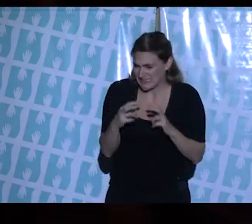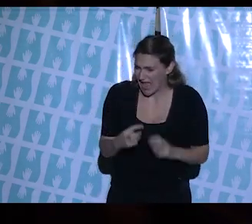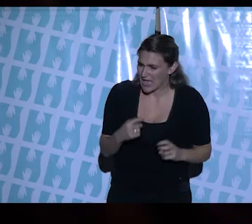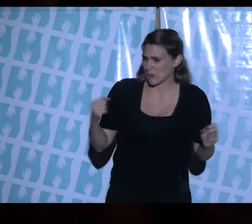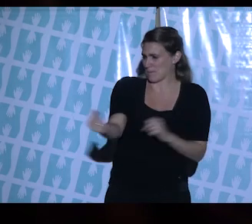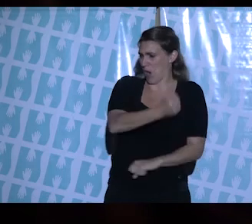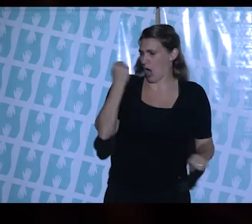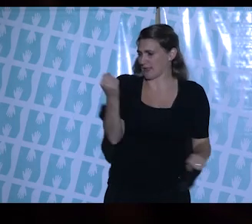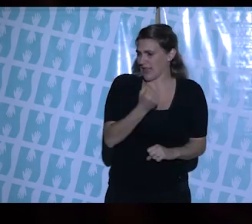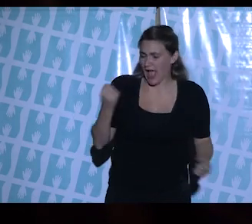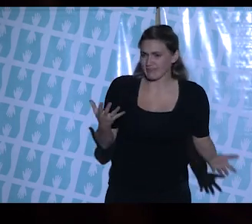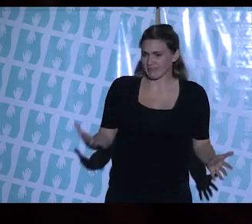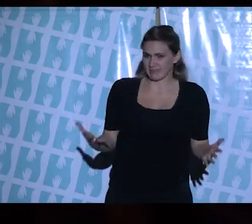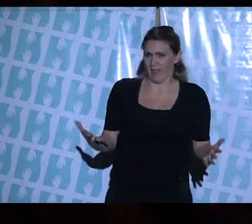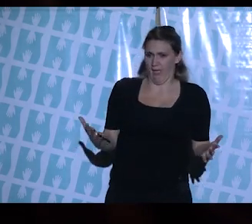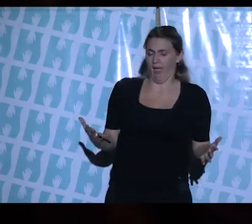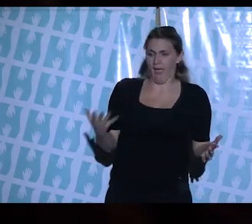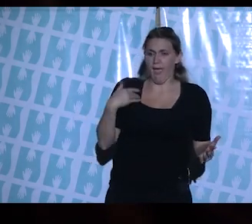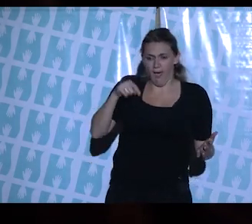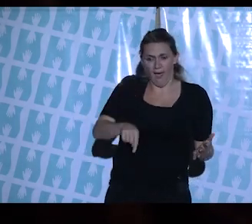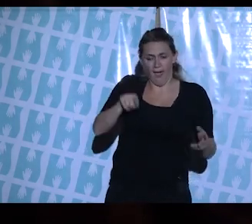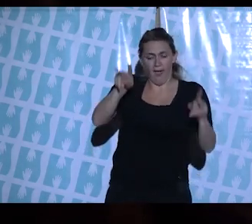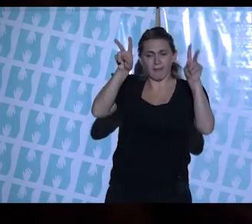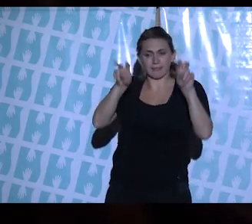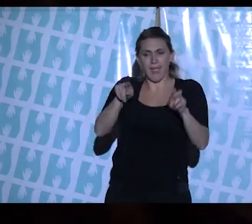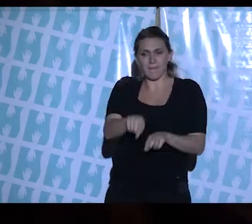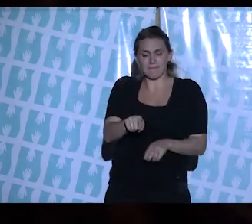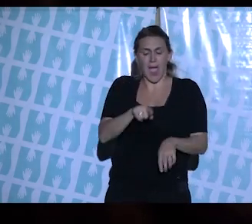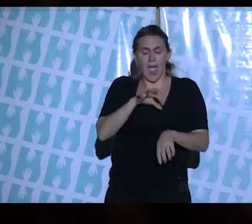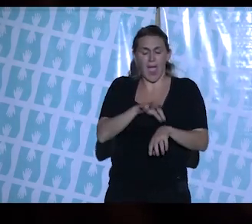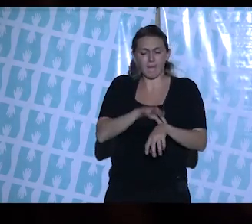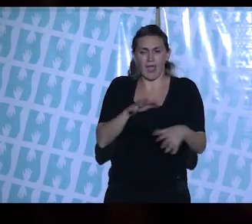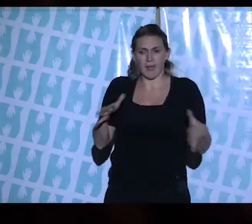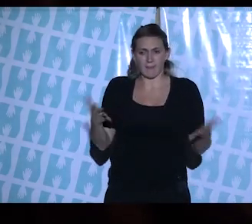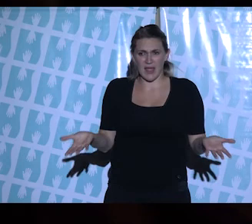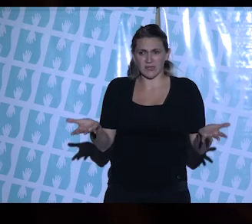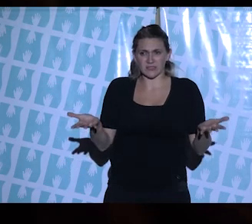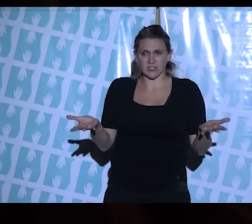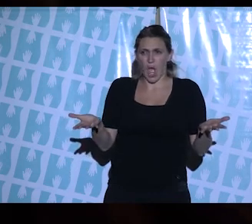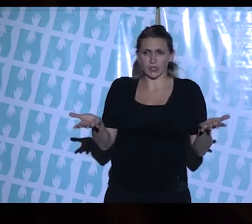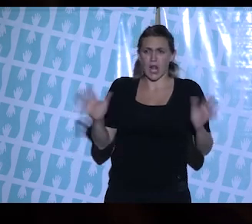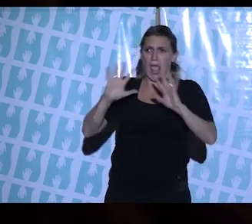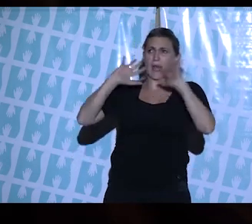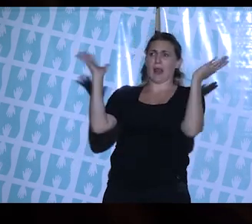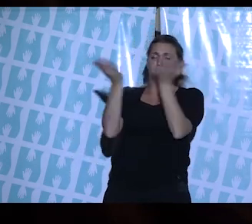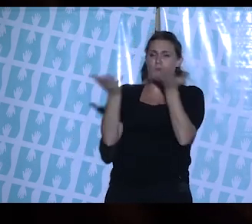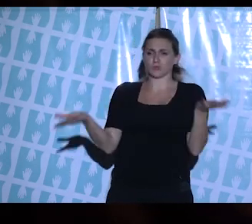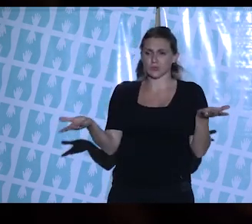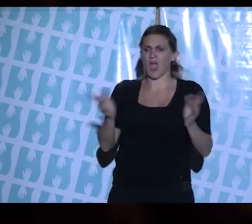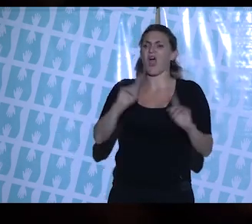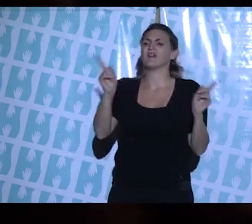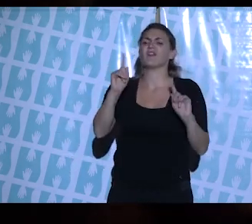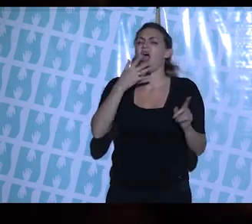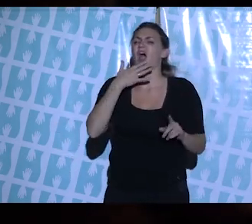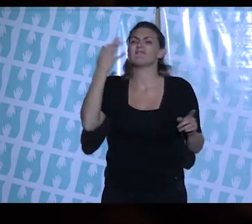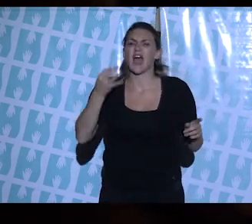hacen investigación de punta en temas altamente competitivos a nivel mundial. O sea que no es cierto que en la Argentina no se hace